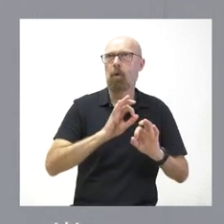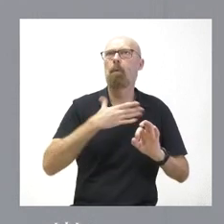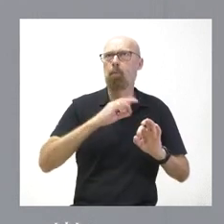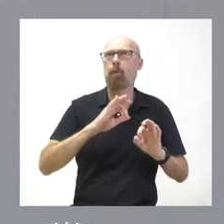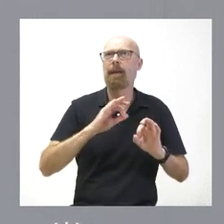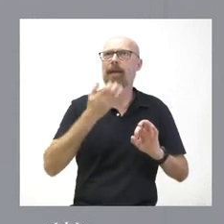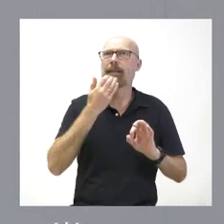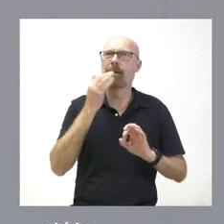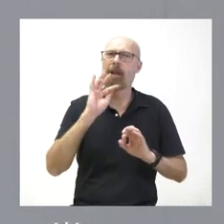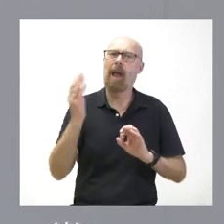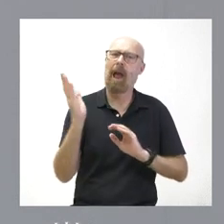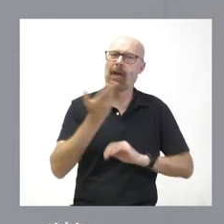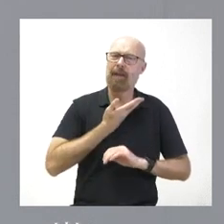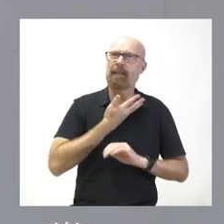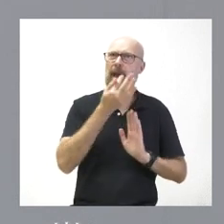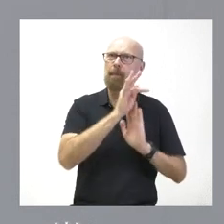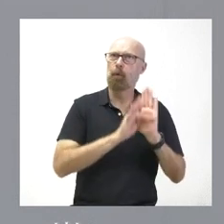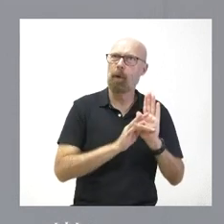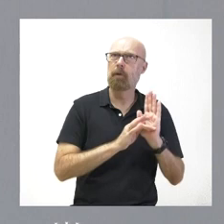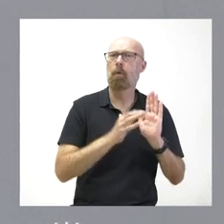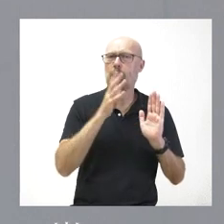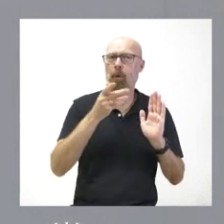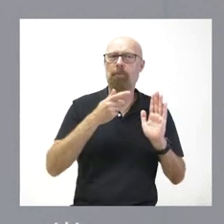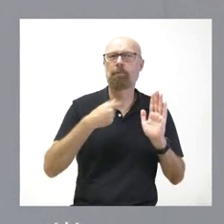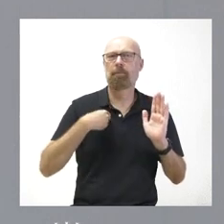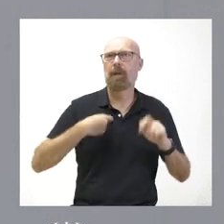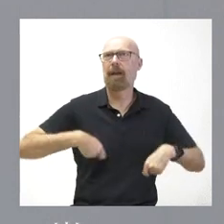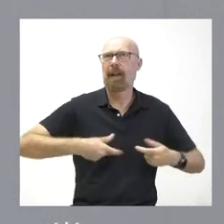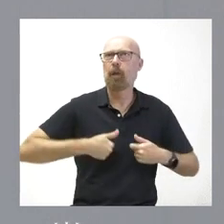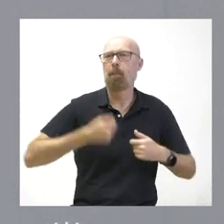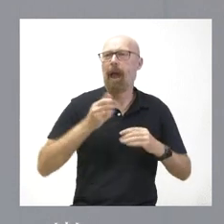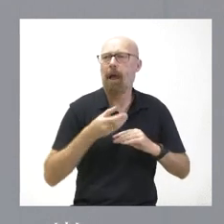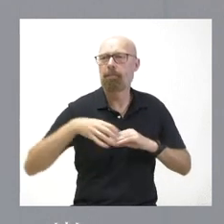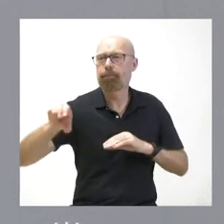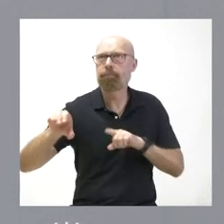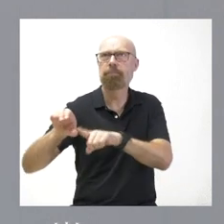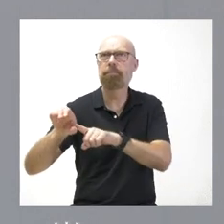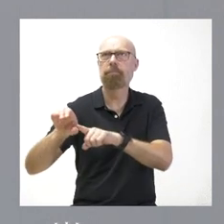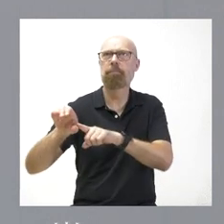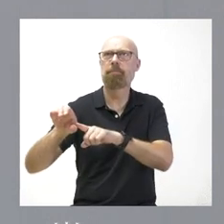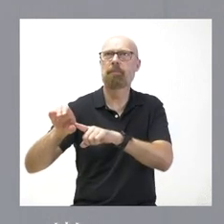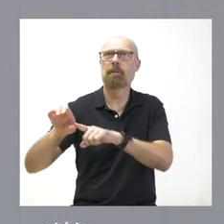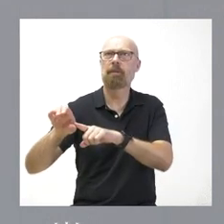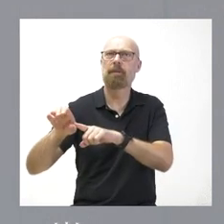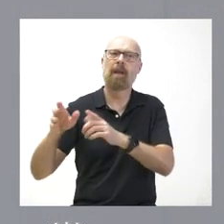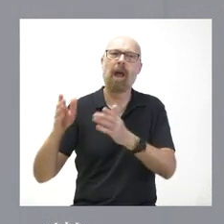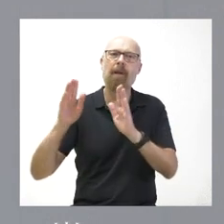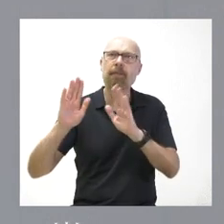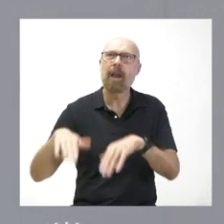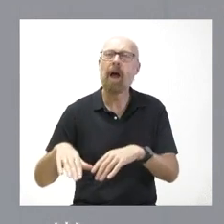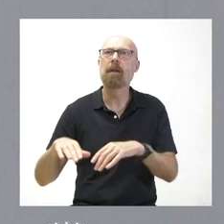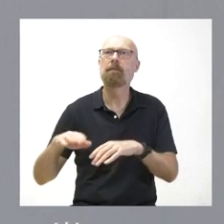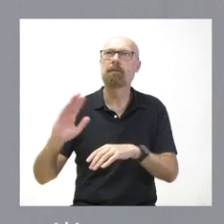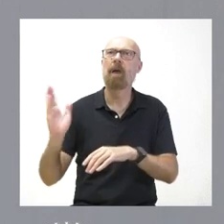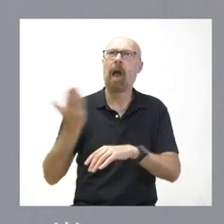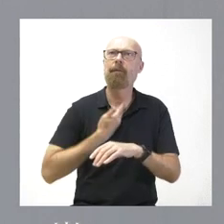lógicamente lo que tenga de mayor coste para todos los ciudadanos pagar ese cupo separatista para que Pedro